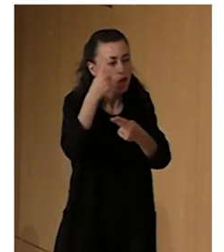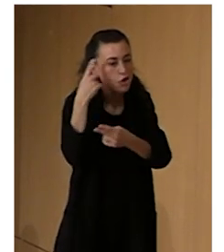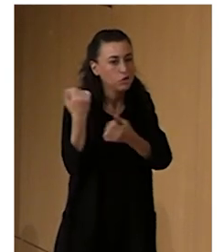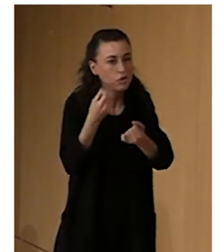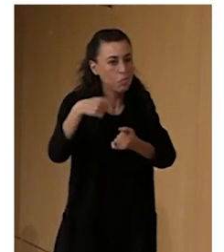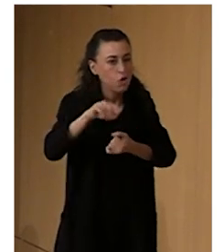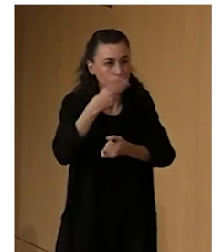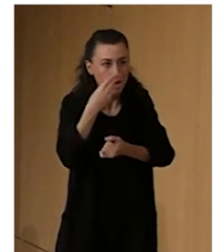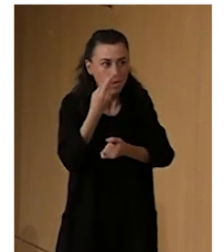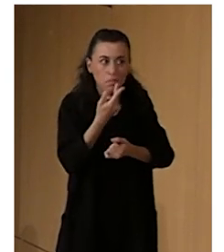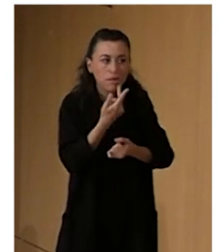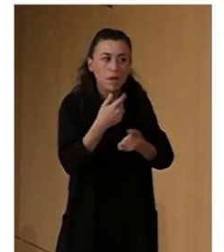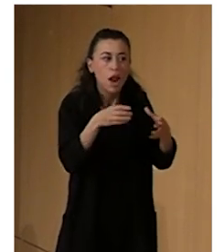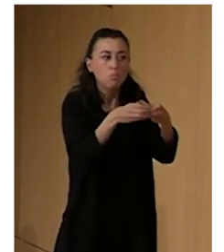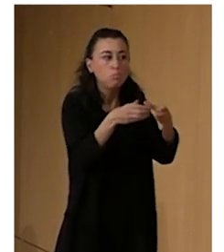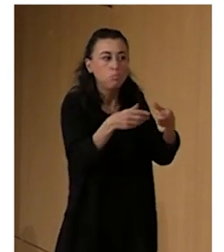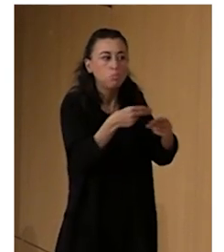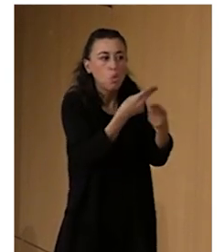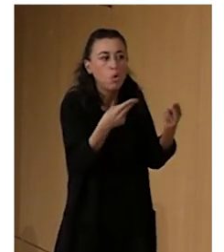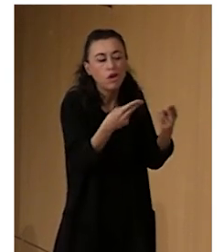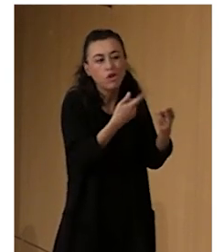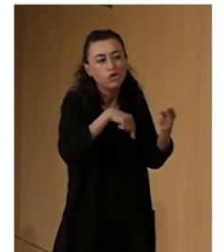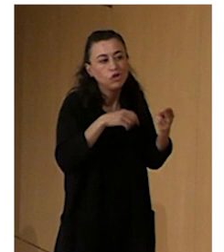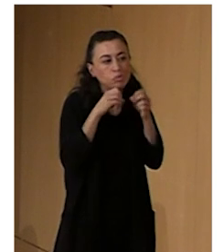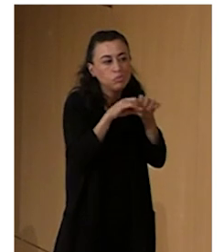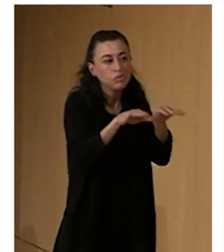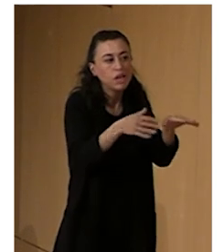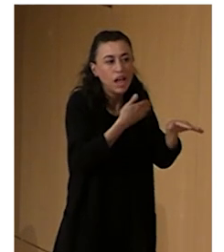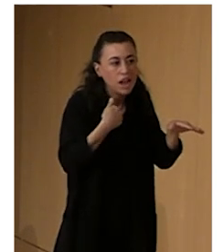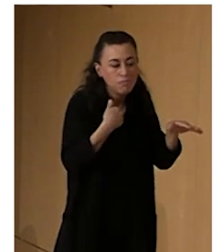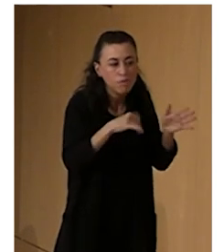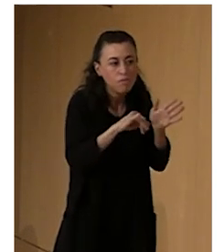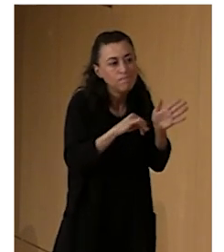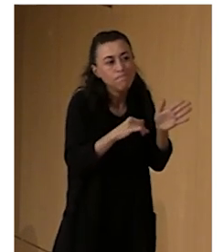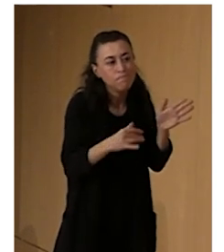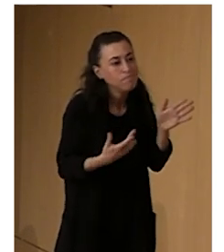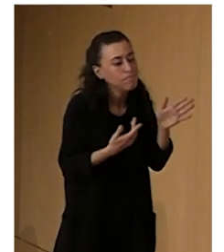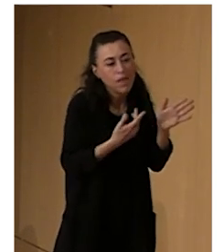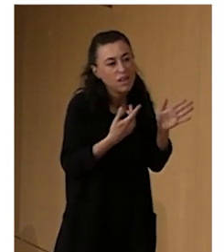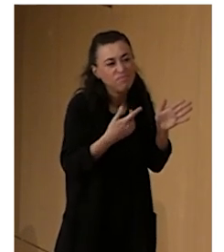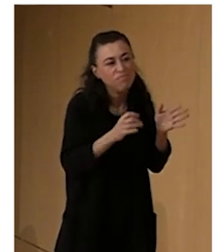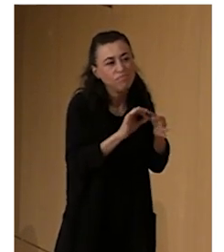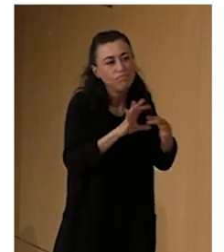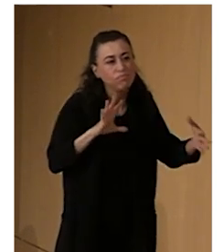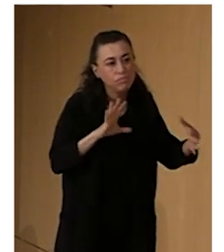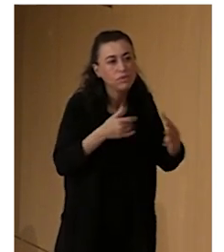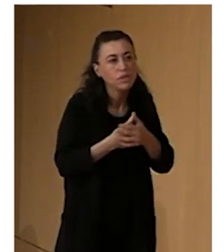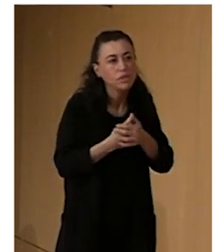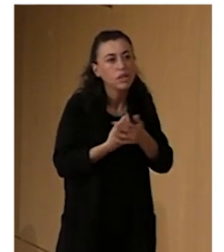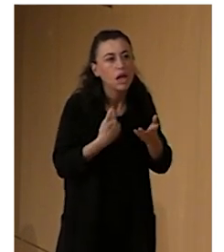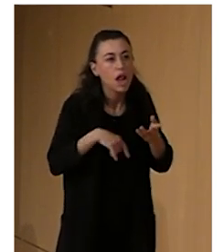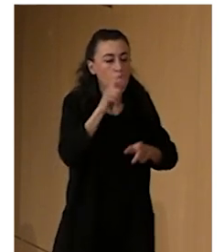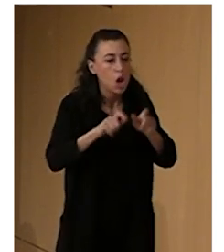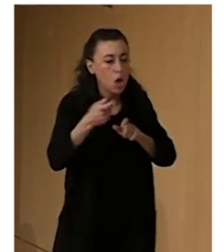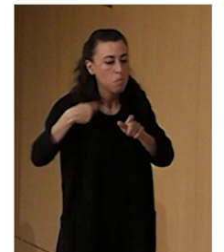no de los públicos a los que queremos llegar eh Y contar con esa participación siempre de Los profesionales de las entidades tanto en la preparación de la